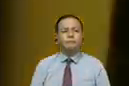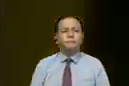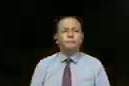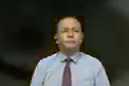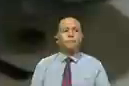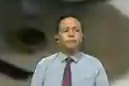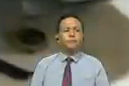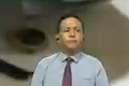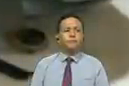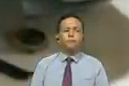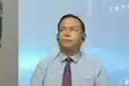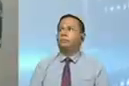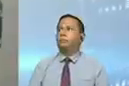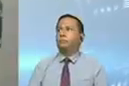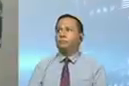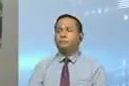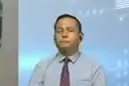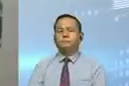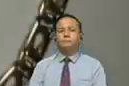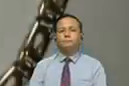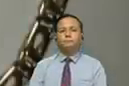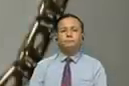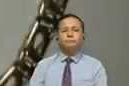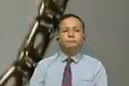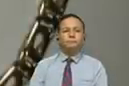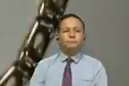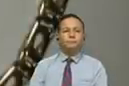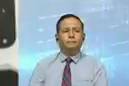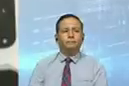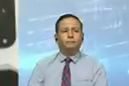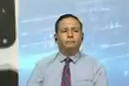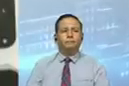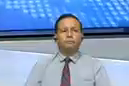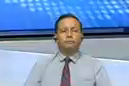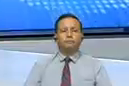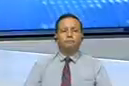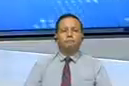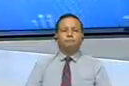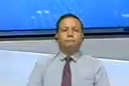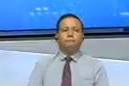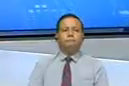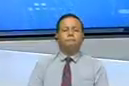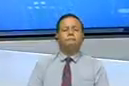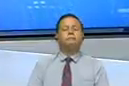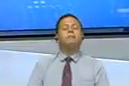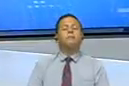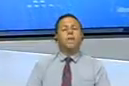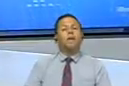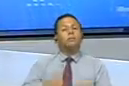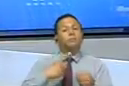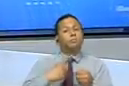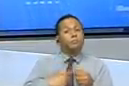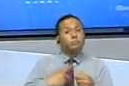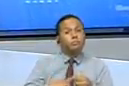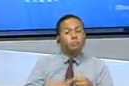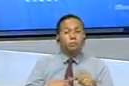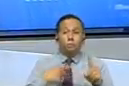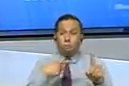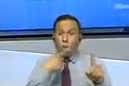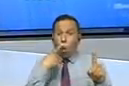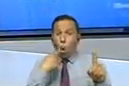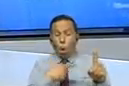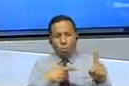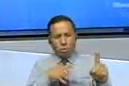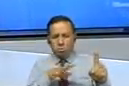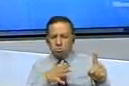Con cámara de Hilario Vera, informó Jorge Escobar. Mientras que en Quito, un sujeto de aproximadamente